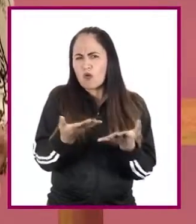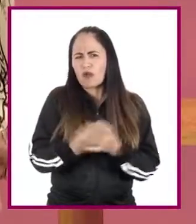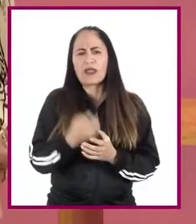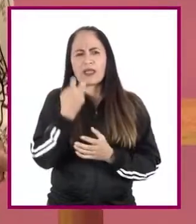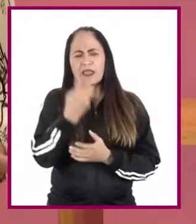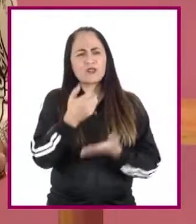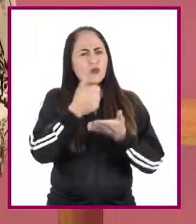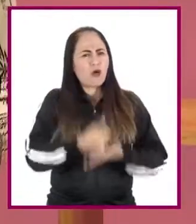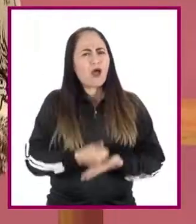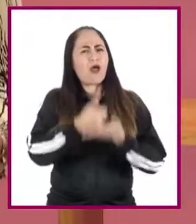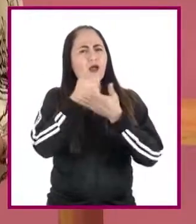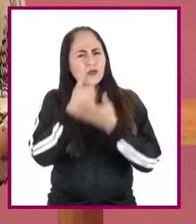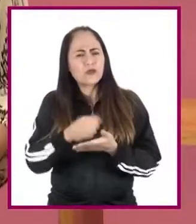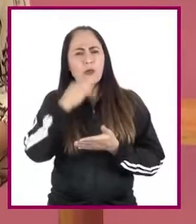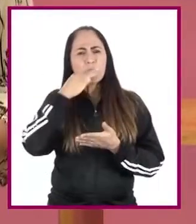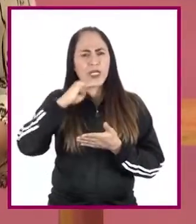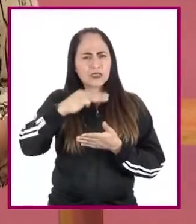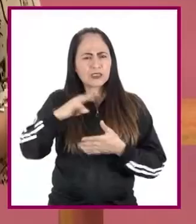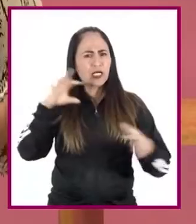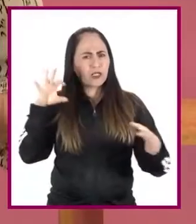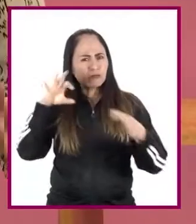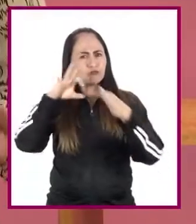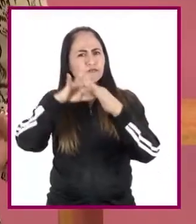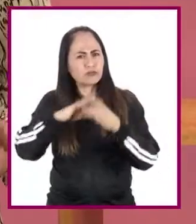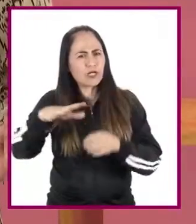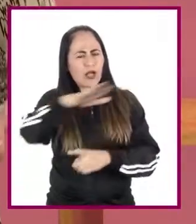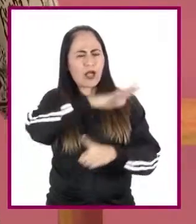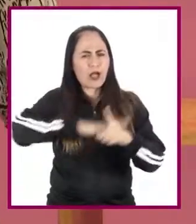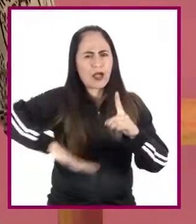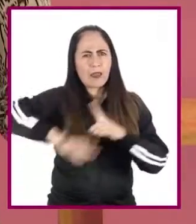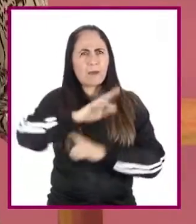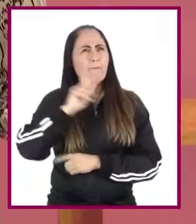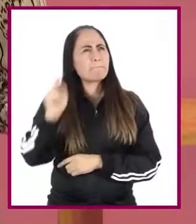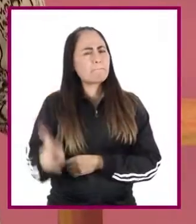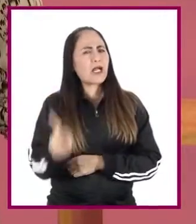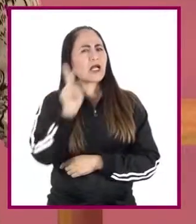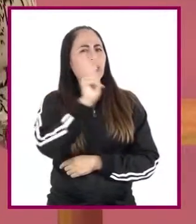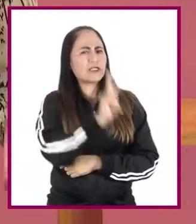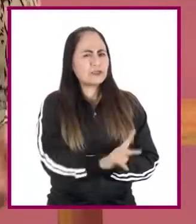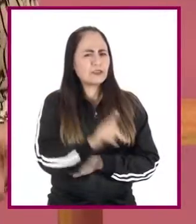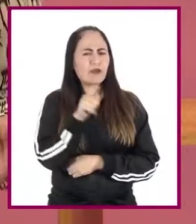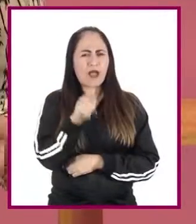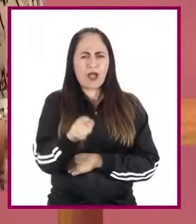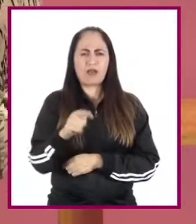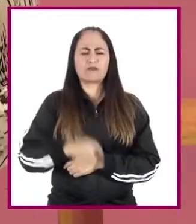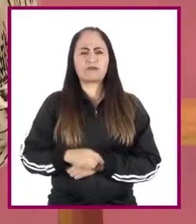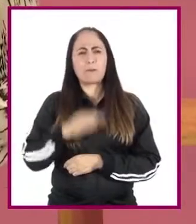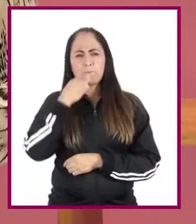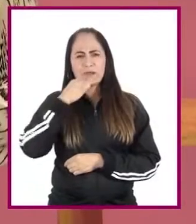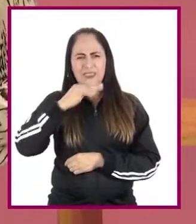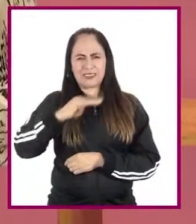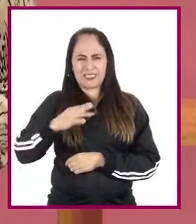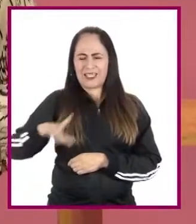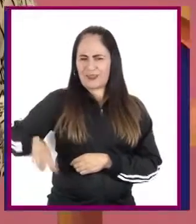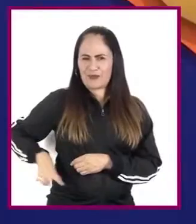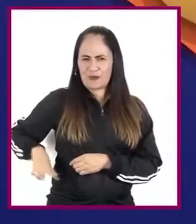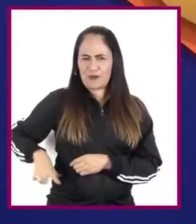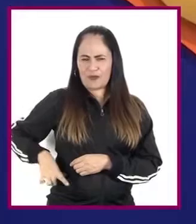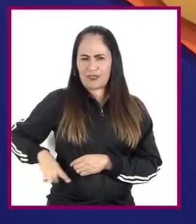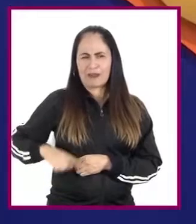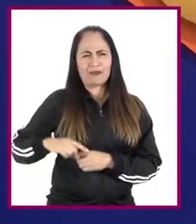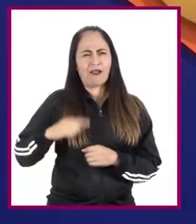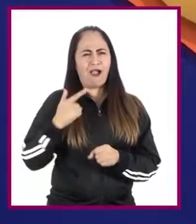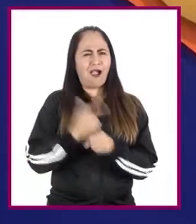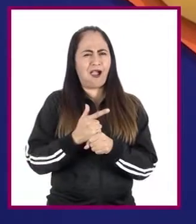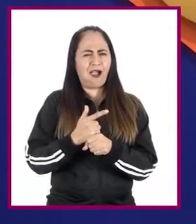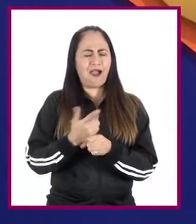a contextualizar y recrear el ambiente y atmósfera de la situación que se está presentando en la campaña oficial. Eso